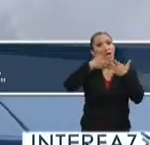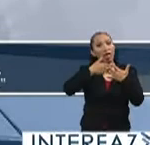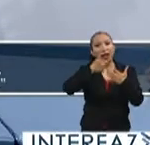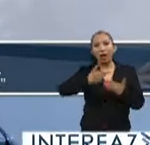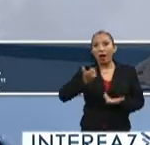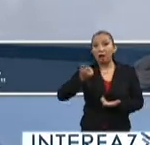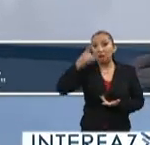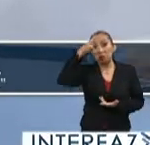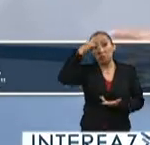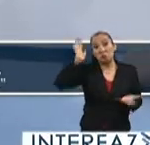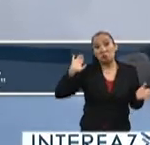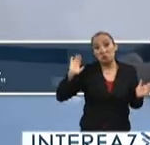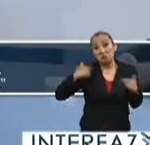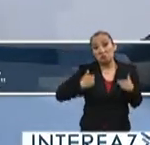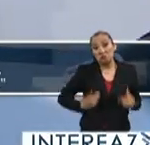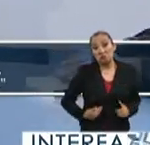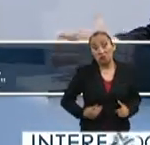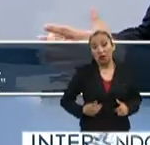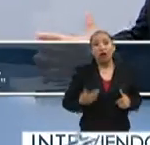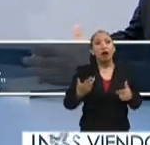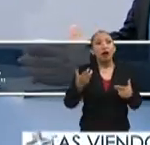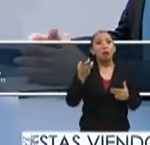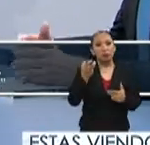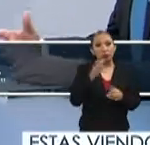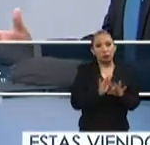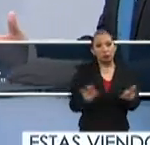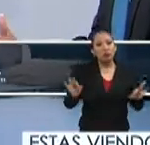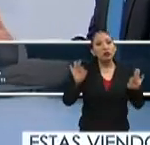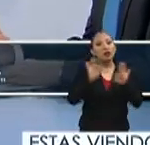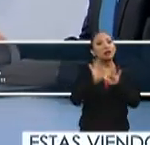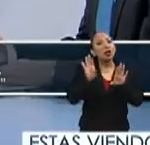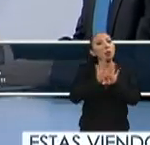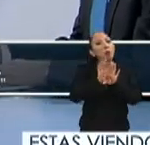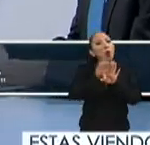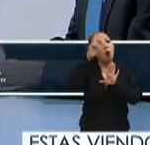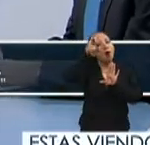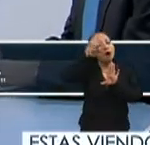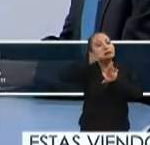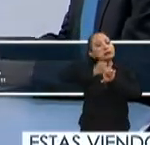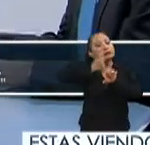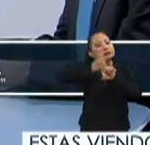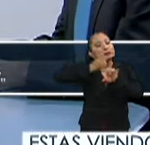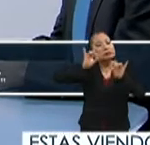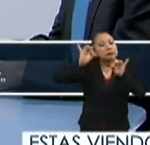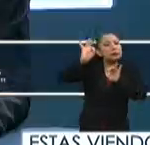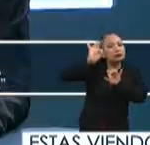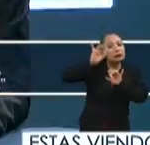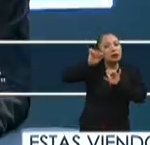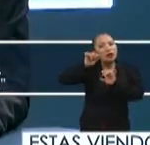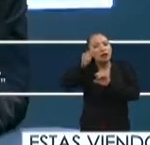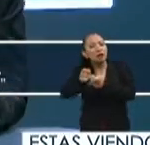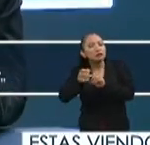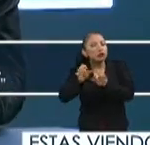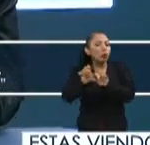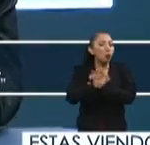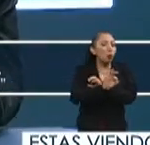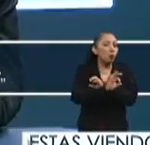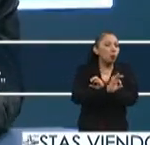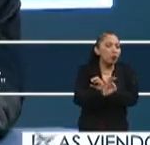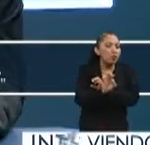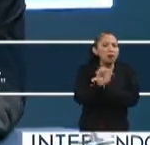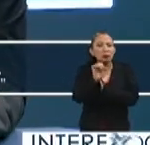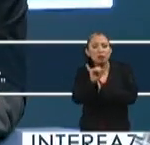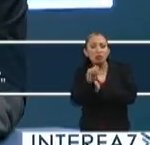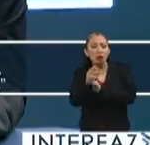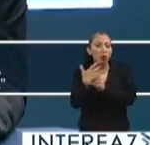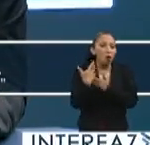biológicas. Y por eso mismo es importante tener un cierto entrenamiento en el mundo de las probabilidades, saber qué es y cuándo eventualmente podemos